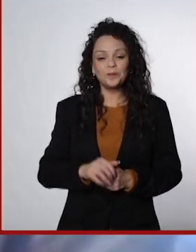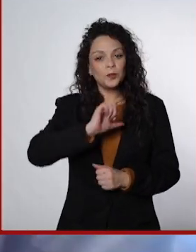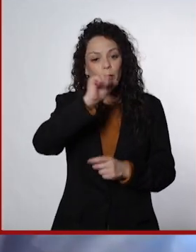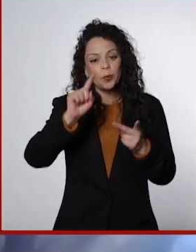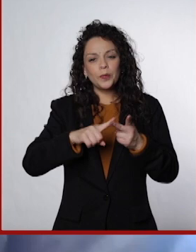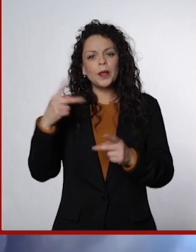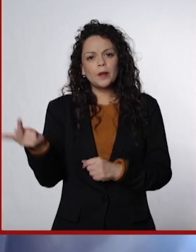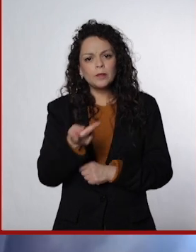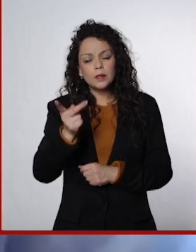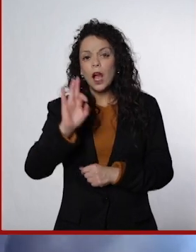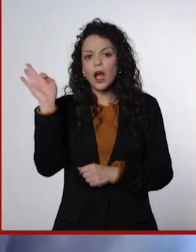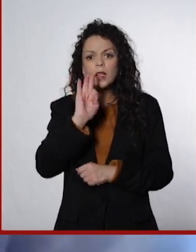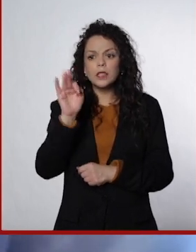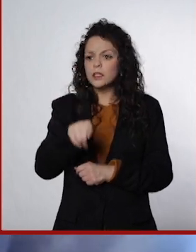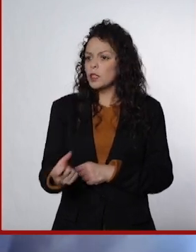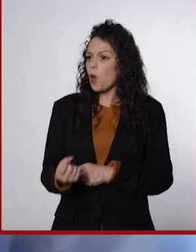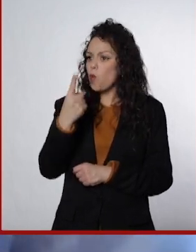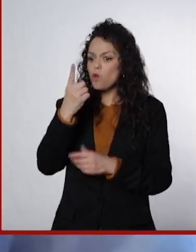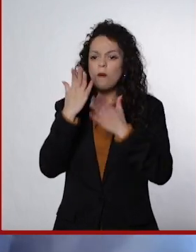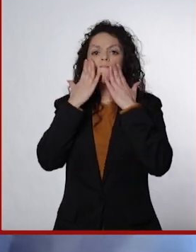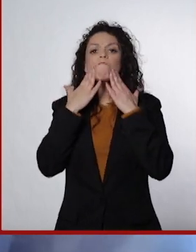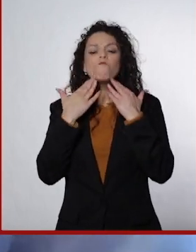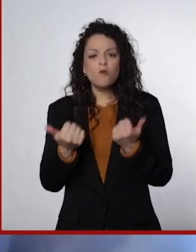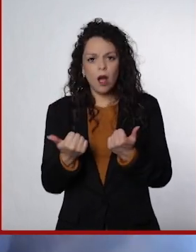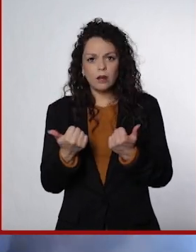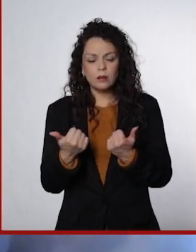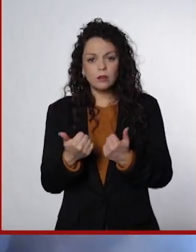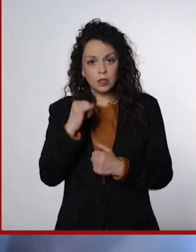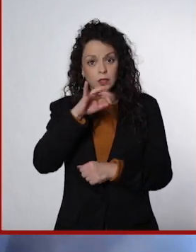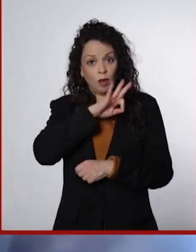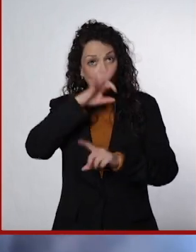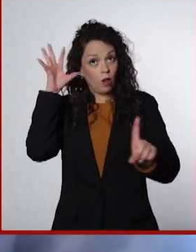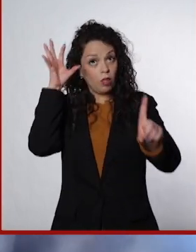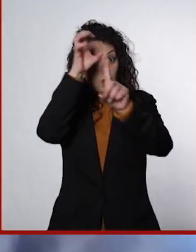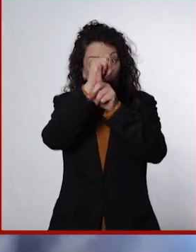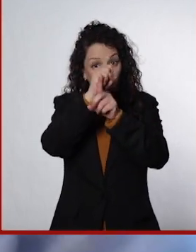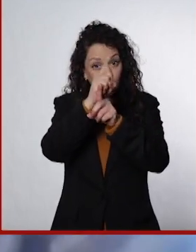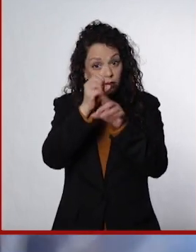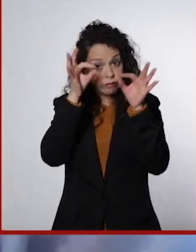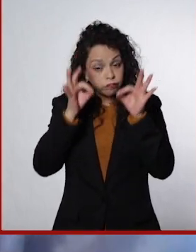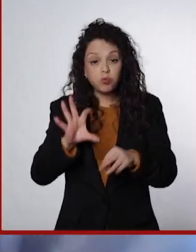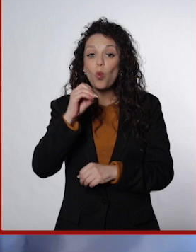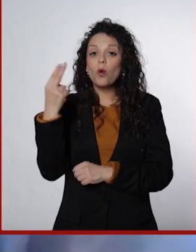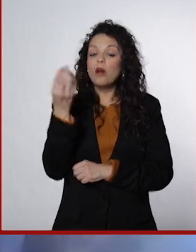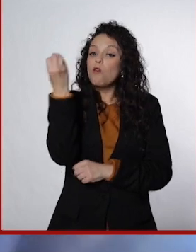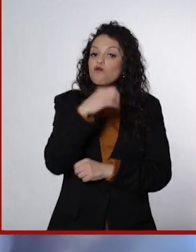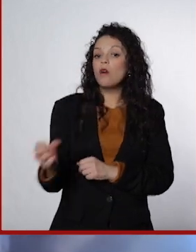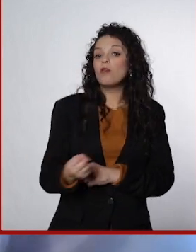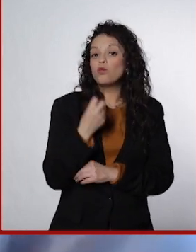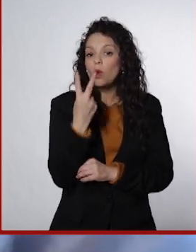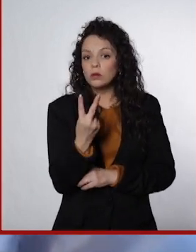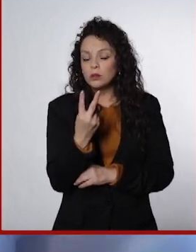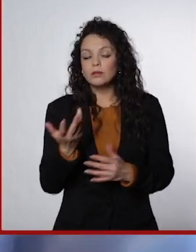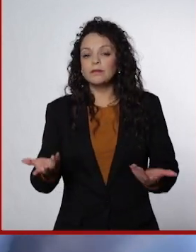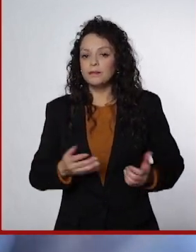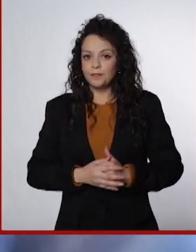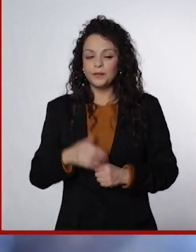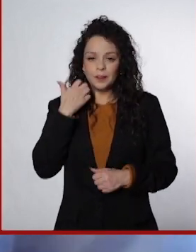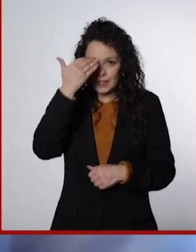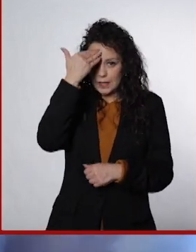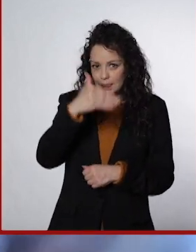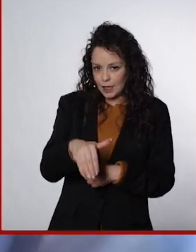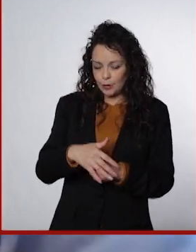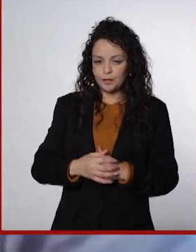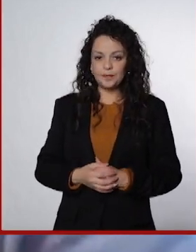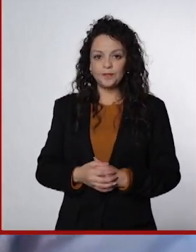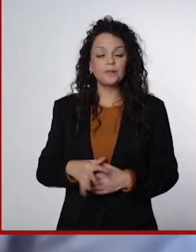se cumple uno de ellos, ¿aún así se puede cumplir el objetivo? No, Matías, mira, estamos